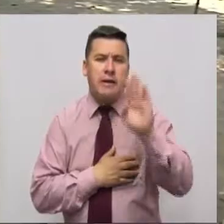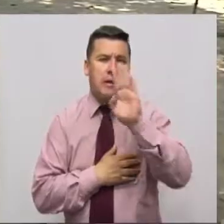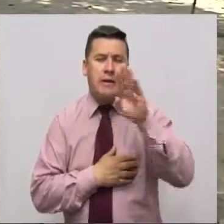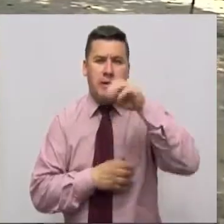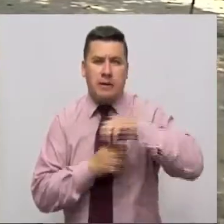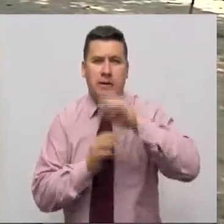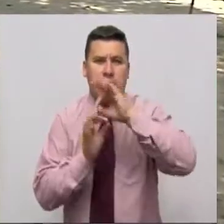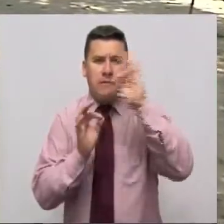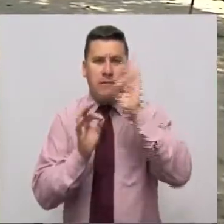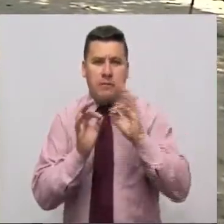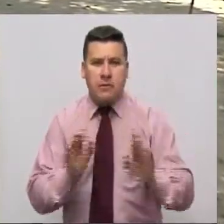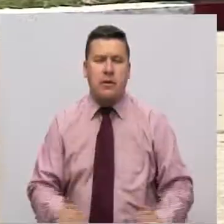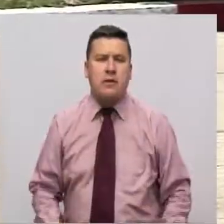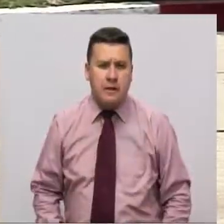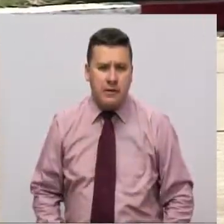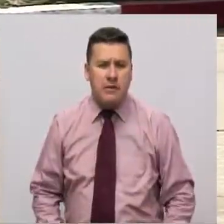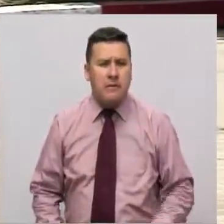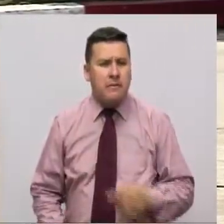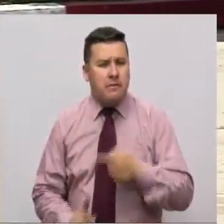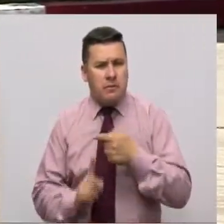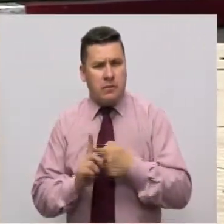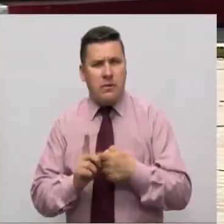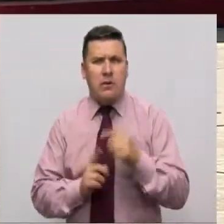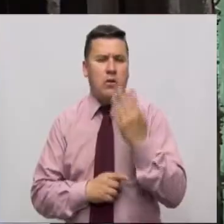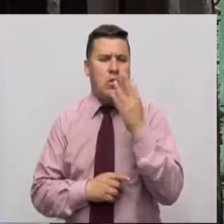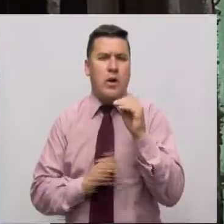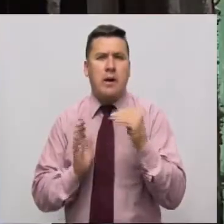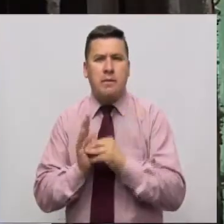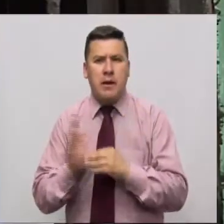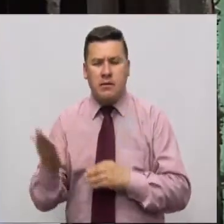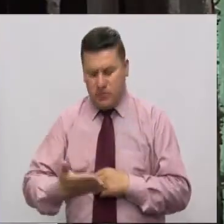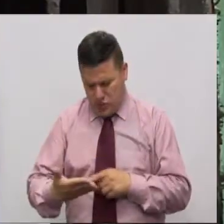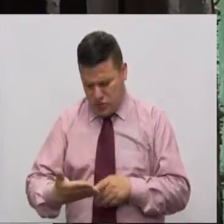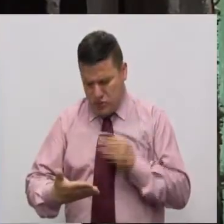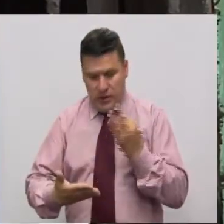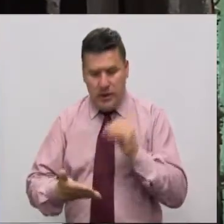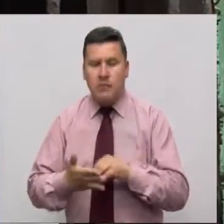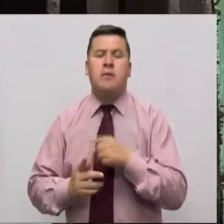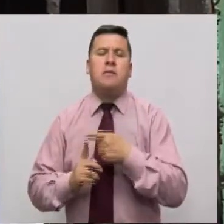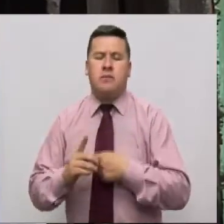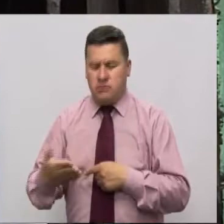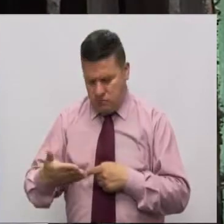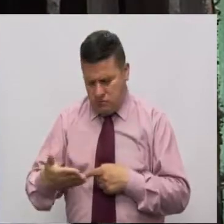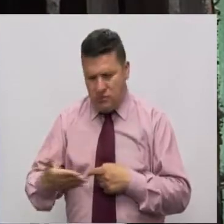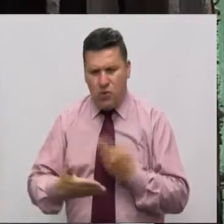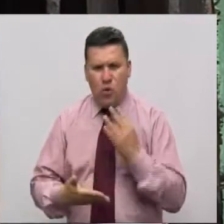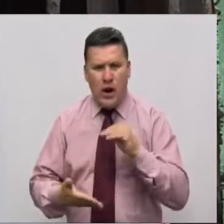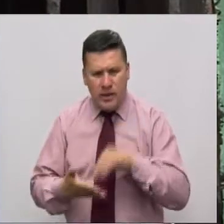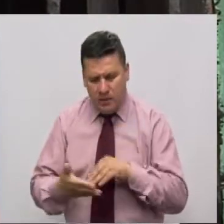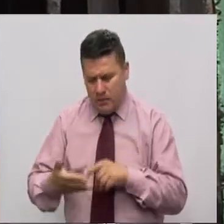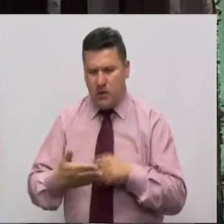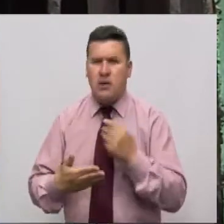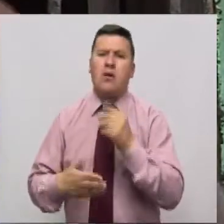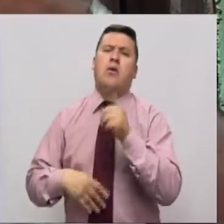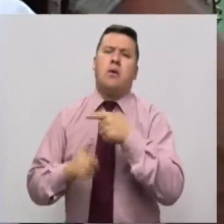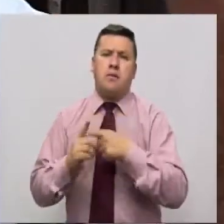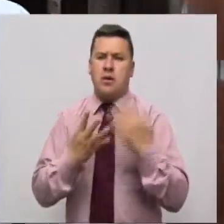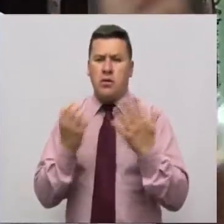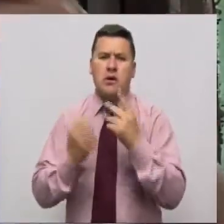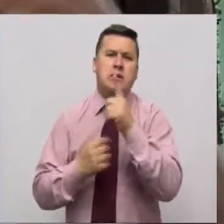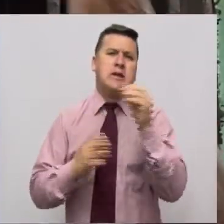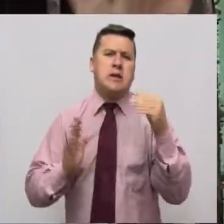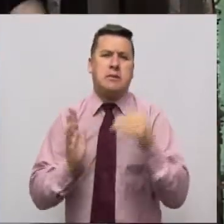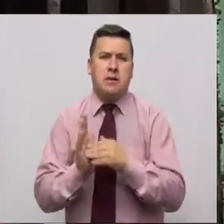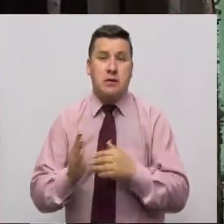de los 7 departamentos de la región. Hay un mes que me viene por 40 mil pesos, por 30 mil, y otro mes me viene por